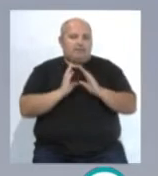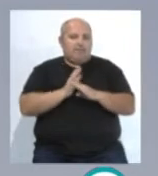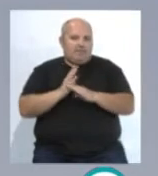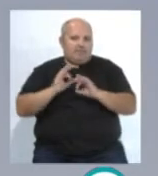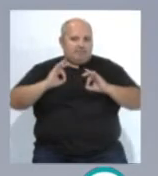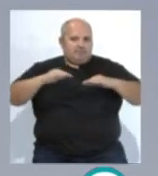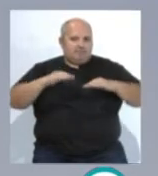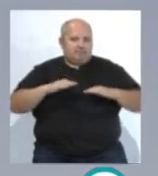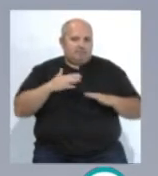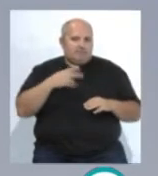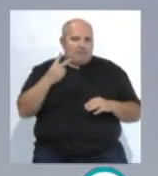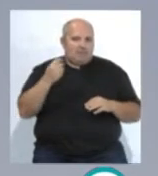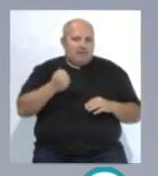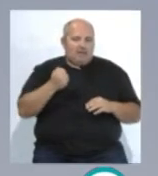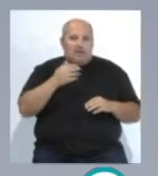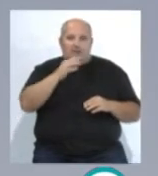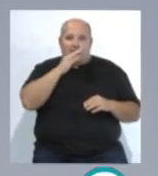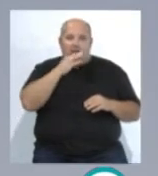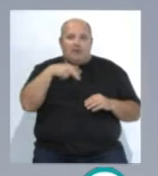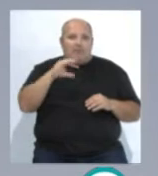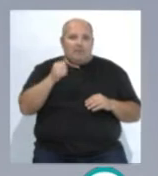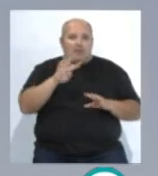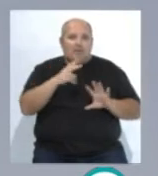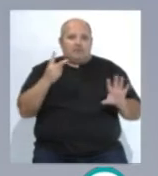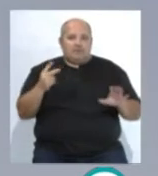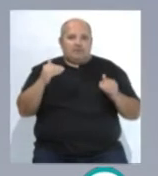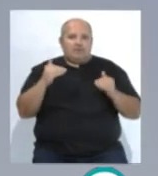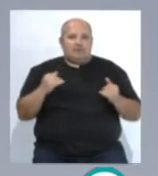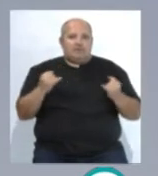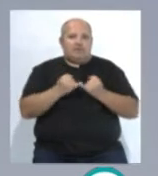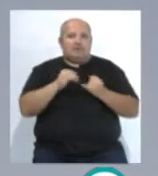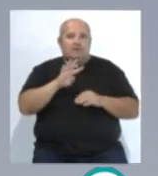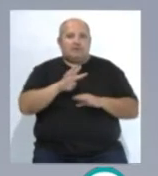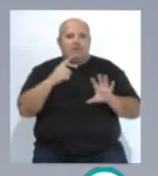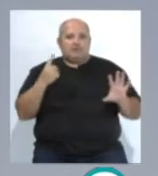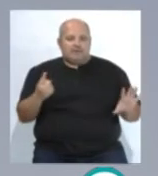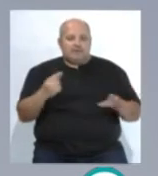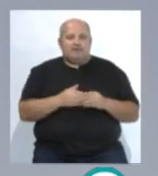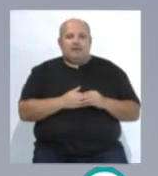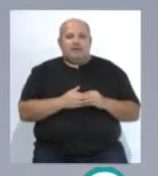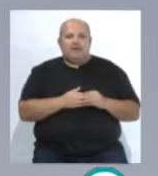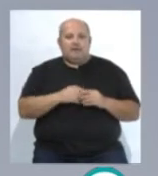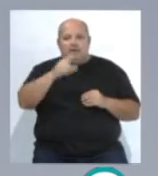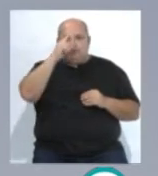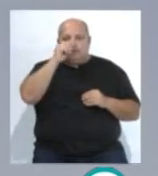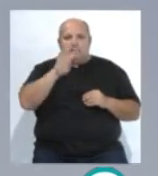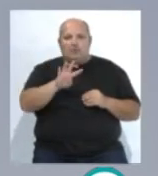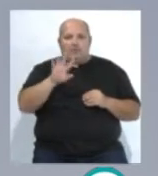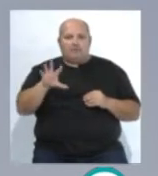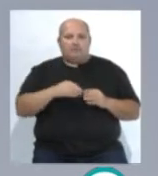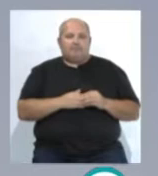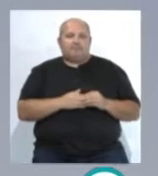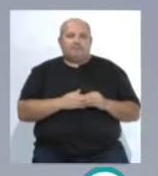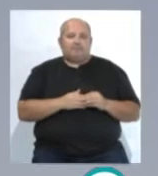permanencia, y en la que todavía están inmersos en Numancia con 47, Tenerife con 46 y Lugo con